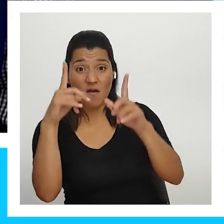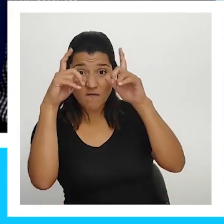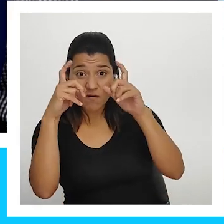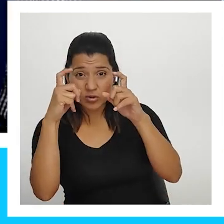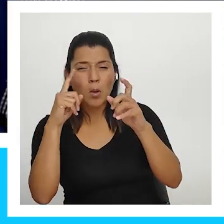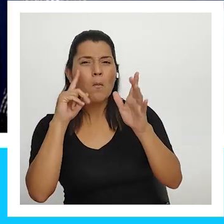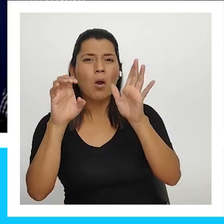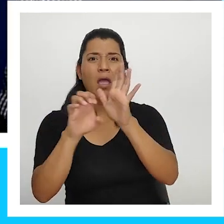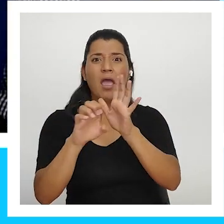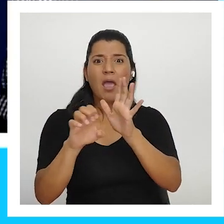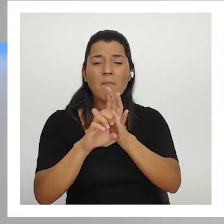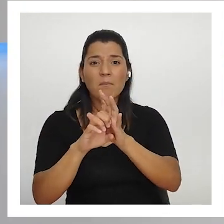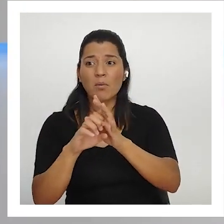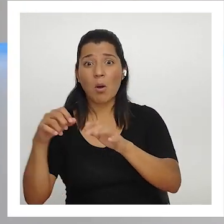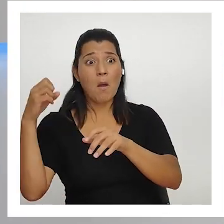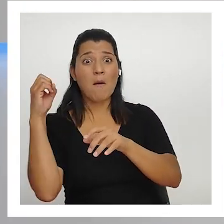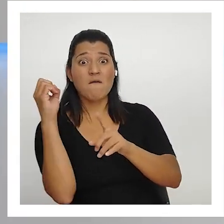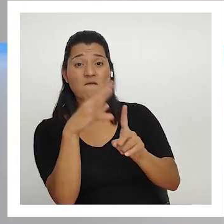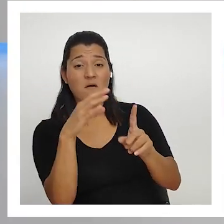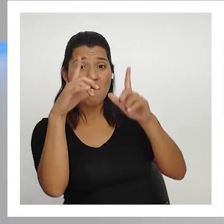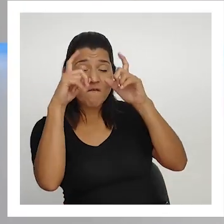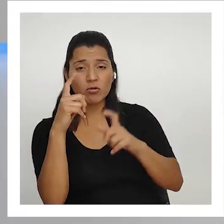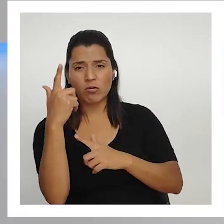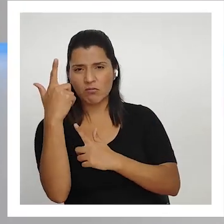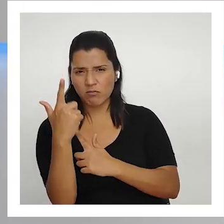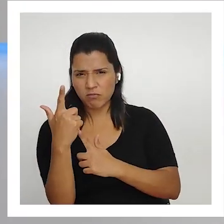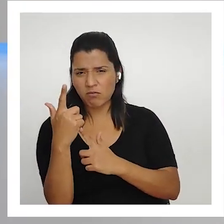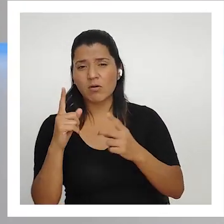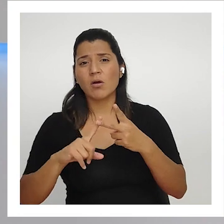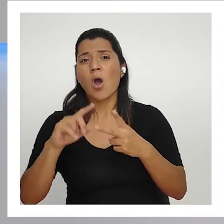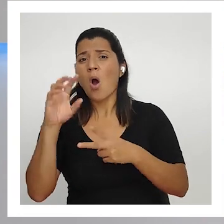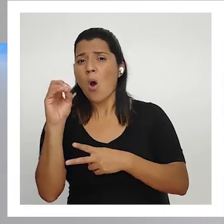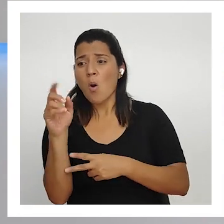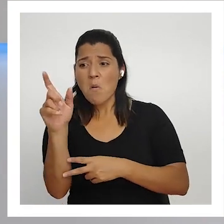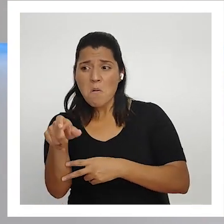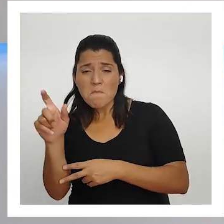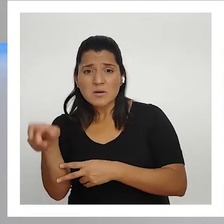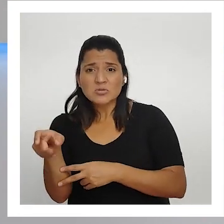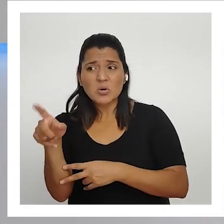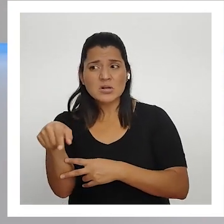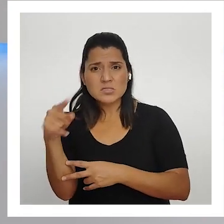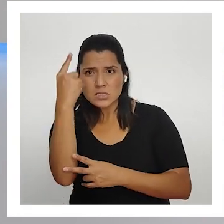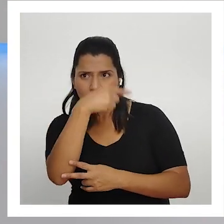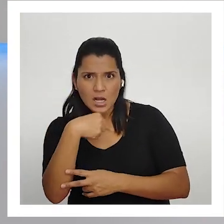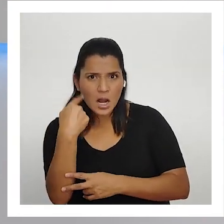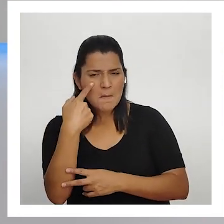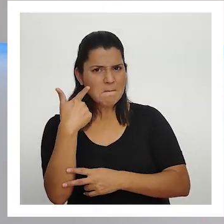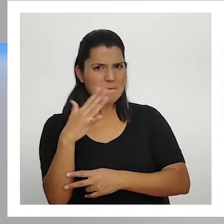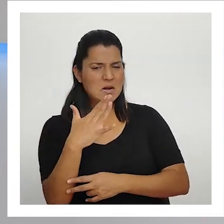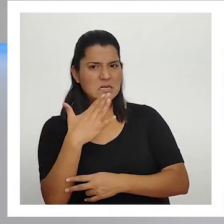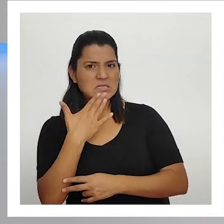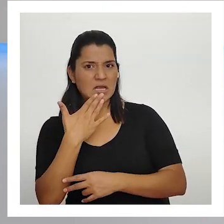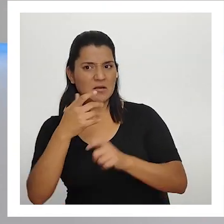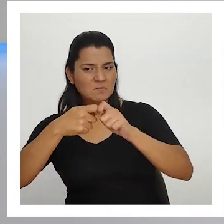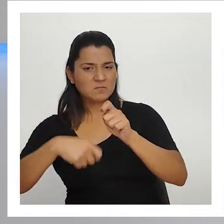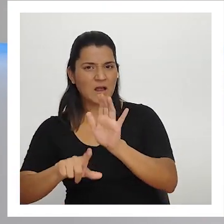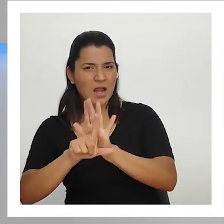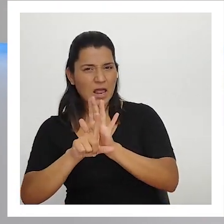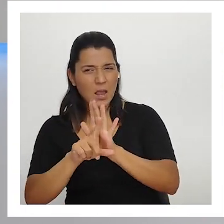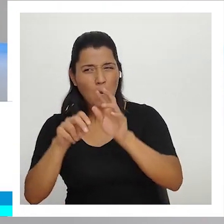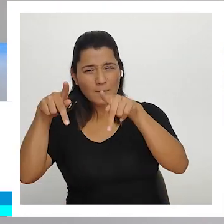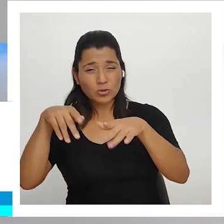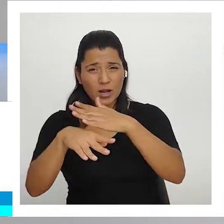entonces, y se niegan a la remisión del artículo, los delincuentes comienzan a extorsionarlos. Es un delito de extorsión, de hecho. Lo lógico es que sintamos